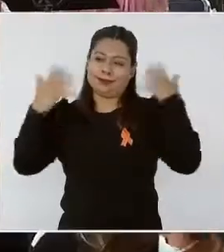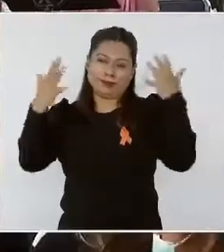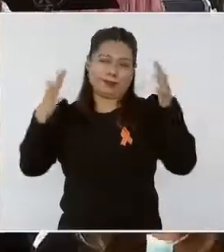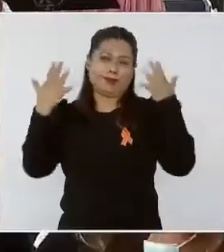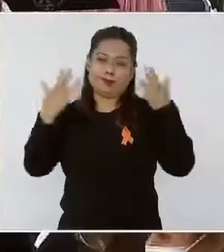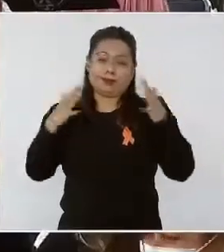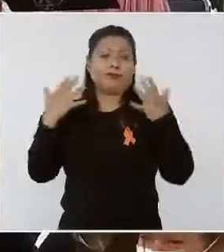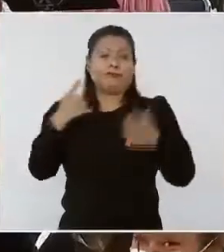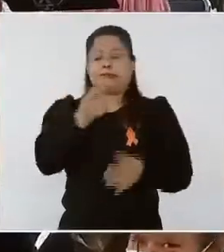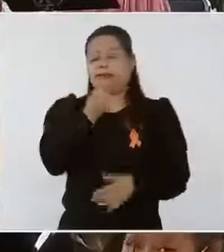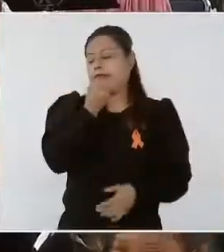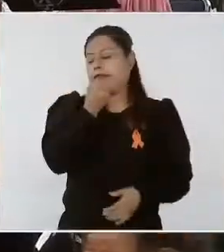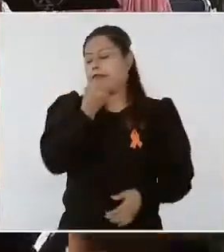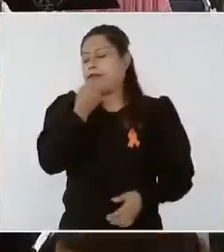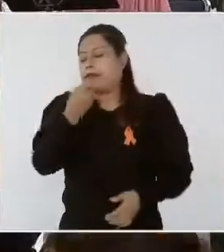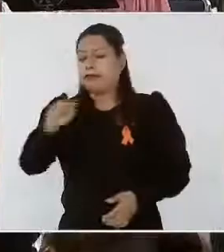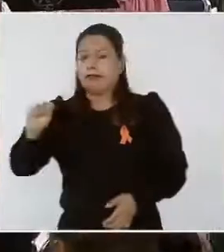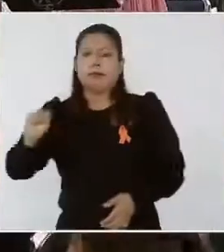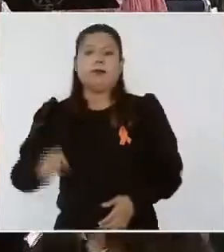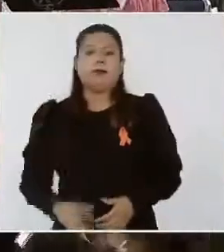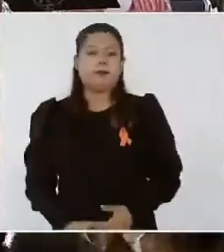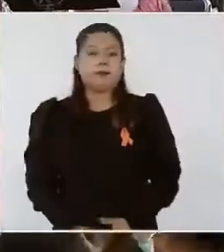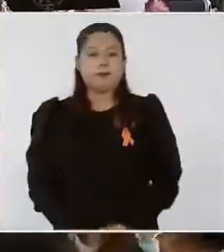muy talentosos.